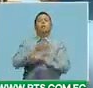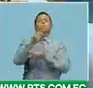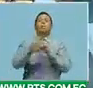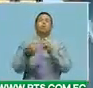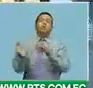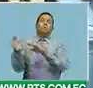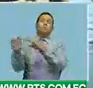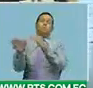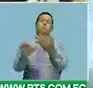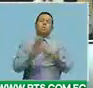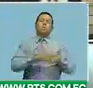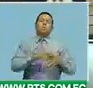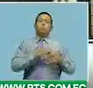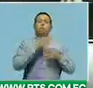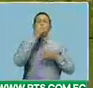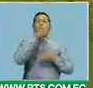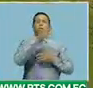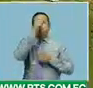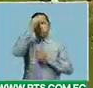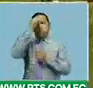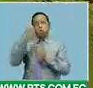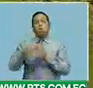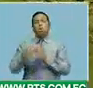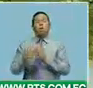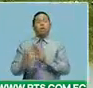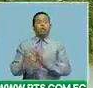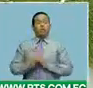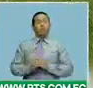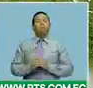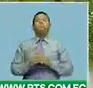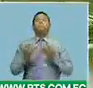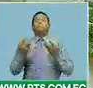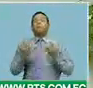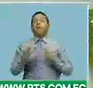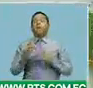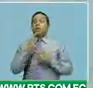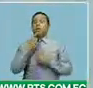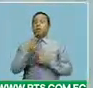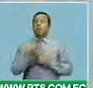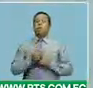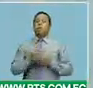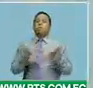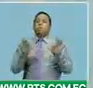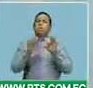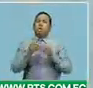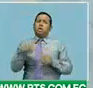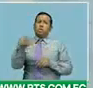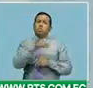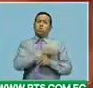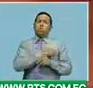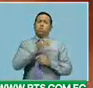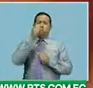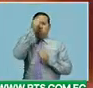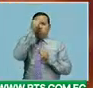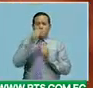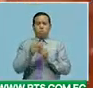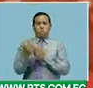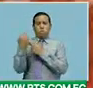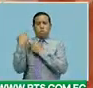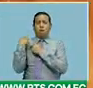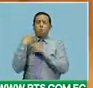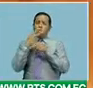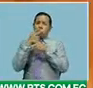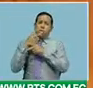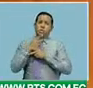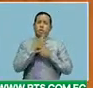el personero municipal hizo hincapié en las responsabilidades de los ciudadanos frente al COVID-19. Asimismo, durante la jornada